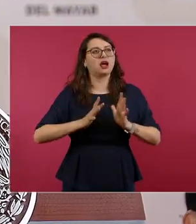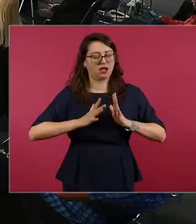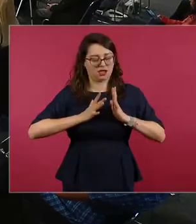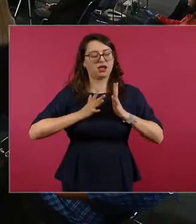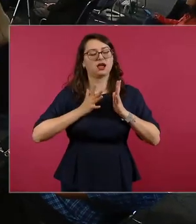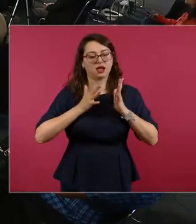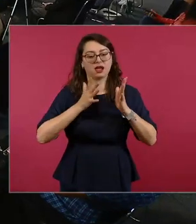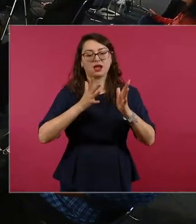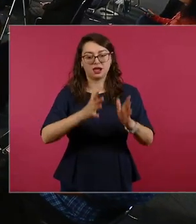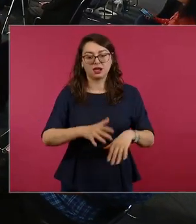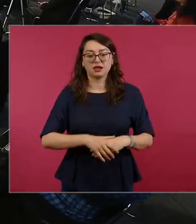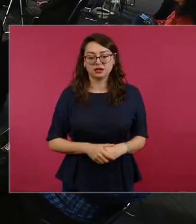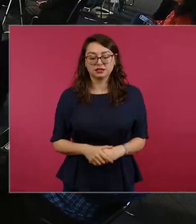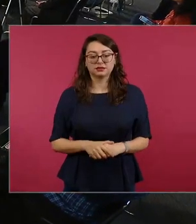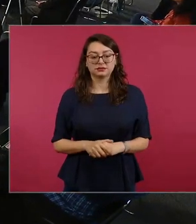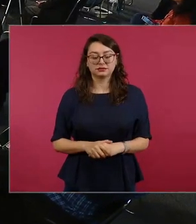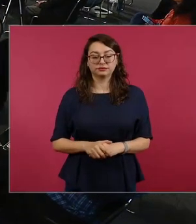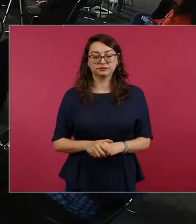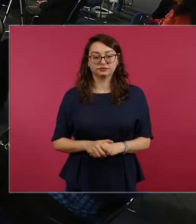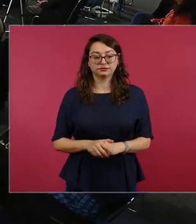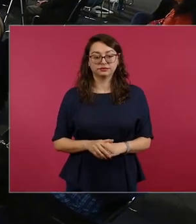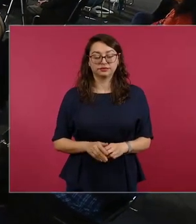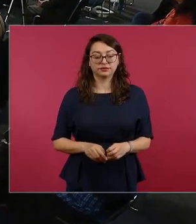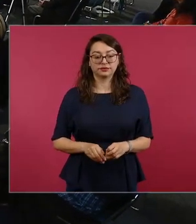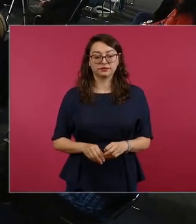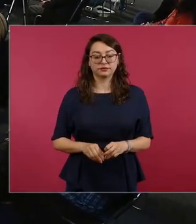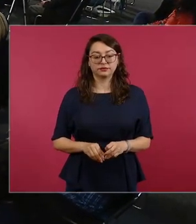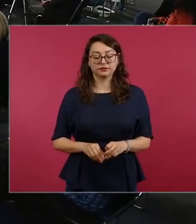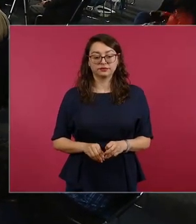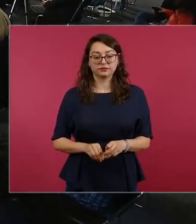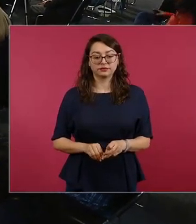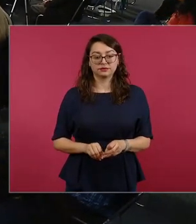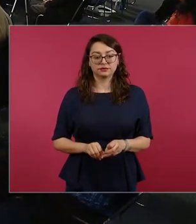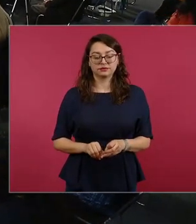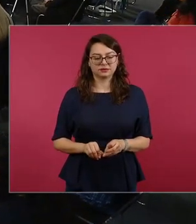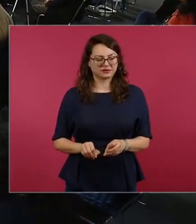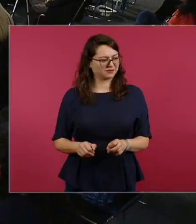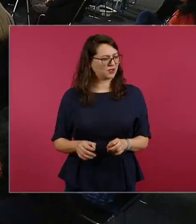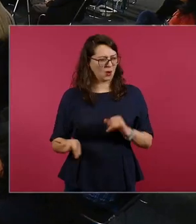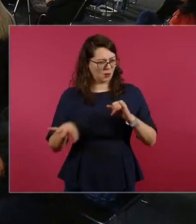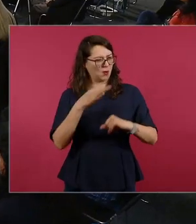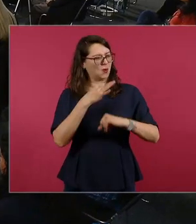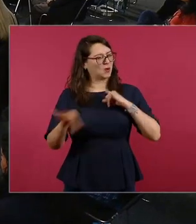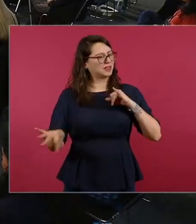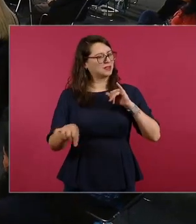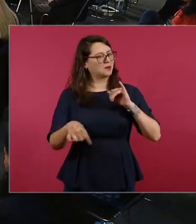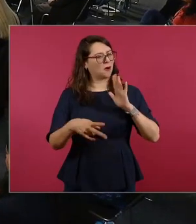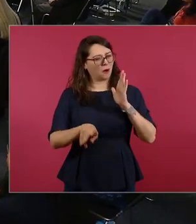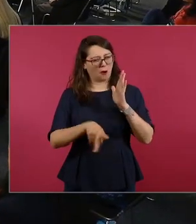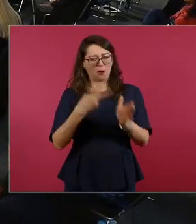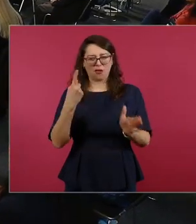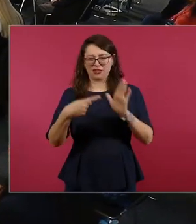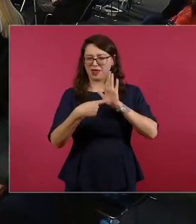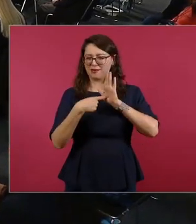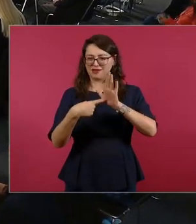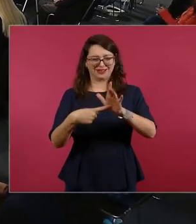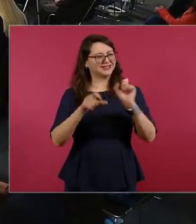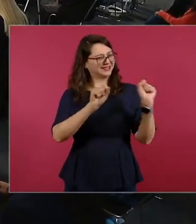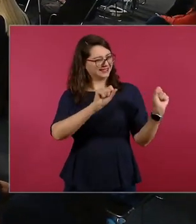¿por qué no pones otra vez la encuesta del Reforma? ya está